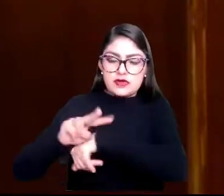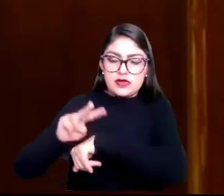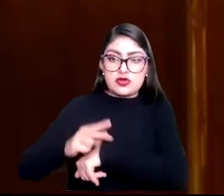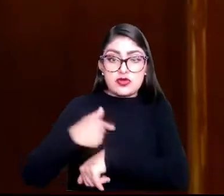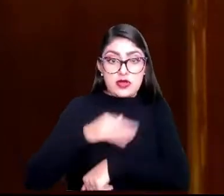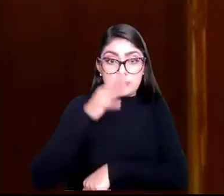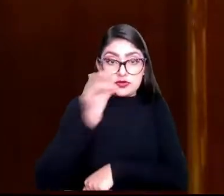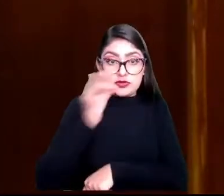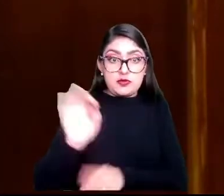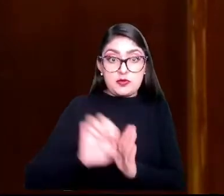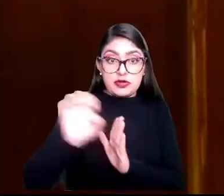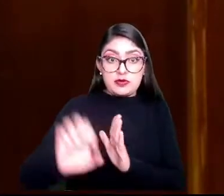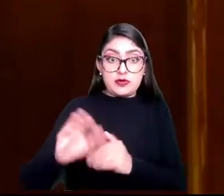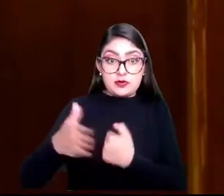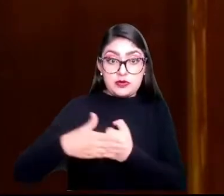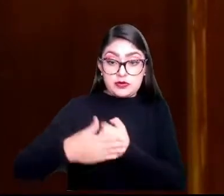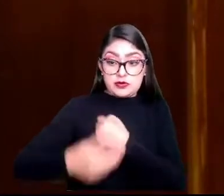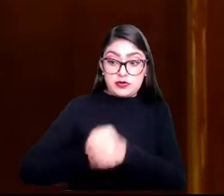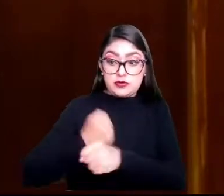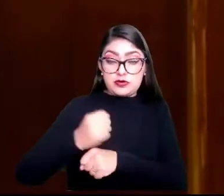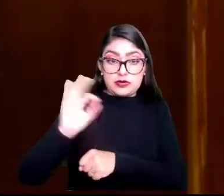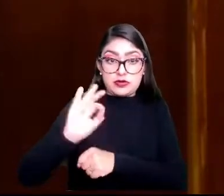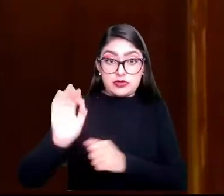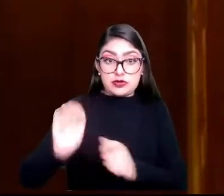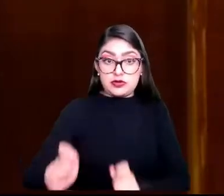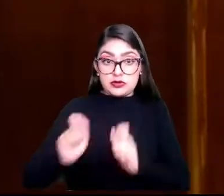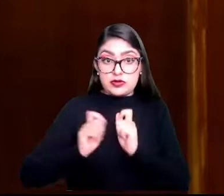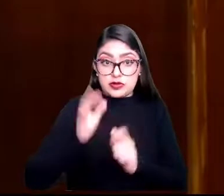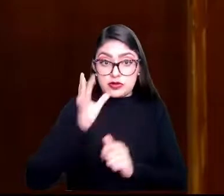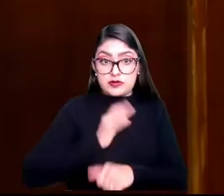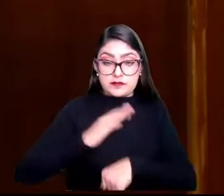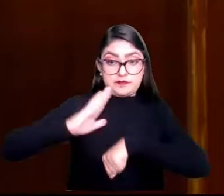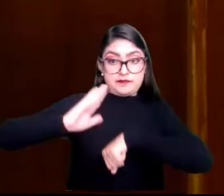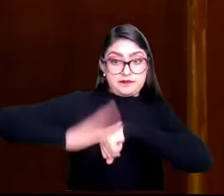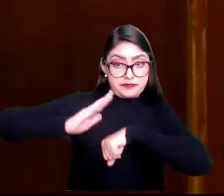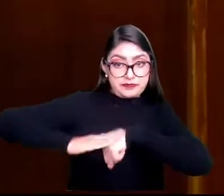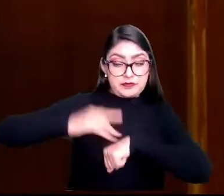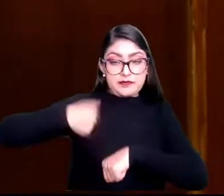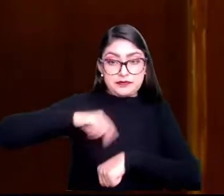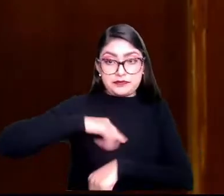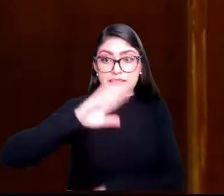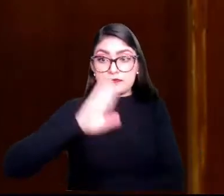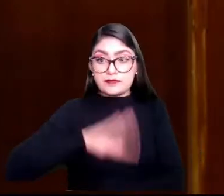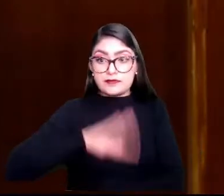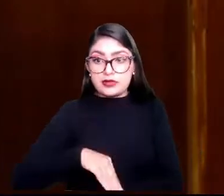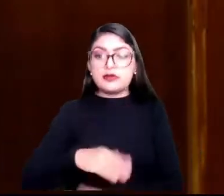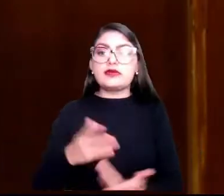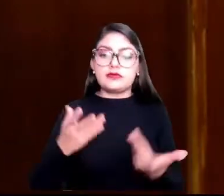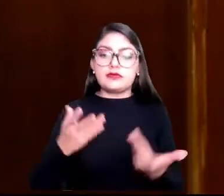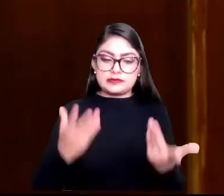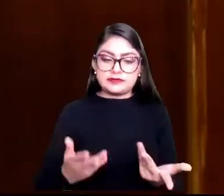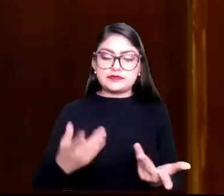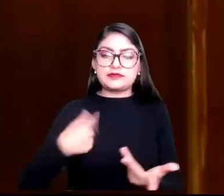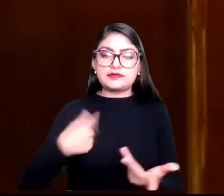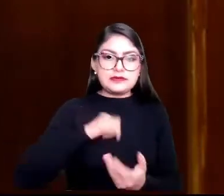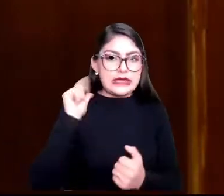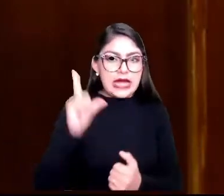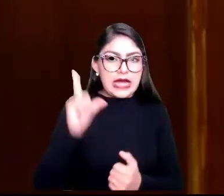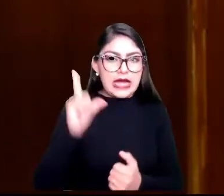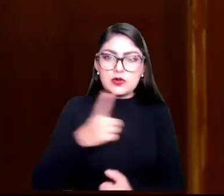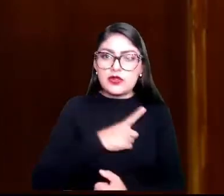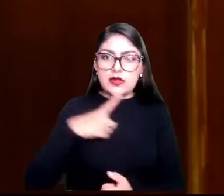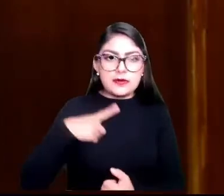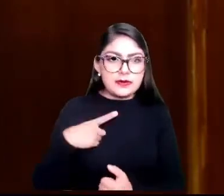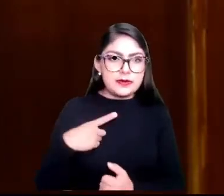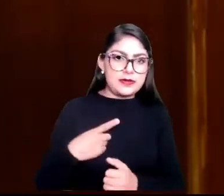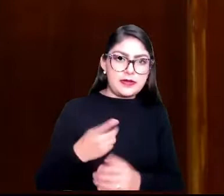en la cuenta pública una observación en esa materia y en verdad hay algo que perseguir, yo seré el primero en subirme aquí a reconocer que ese gasto